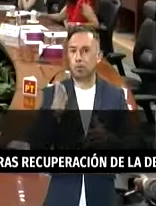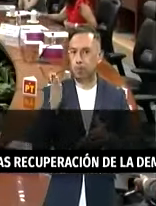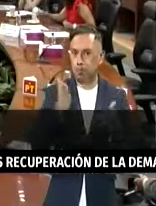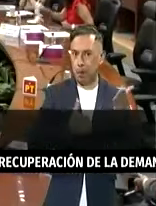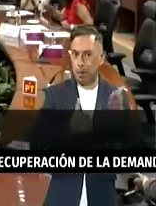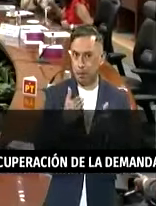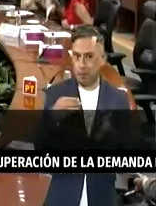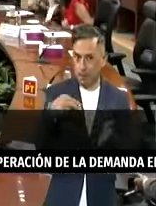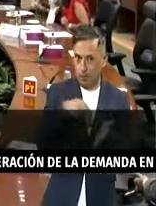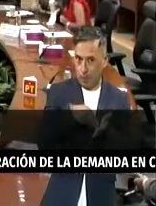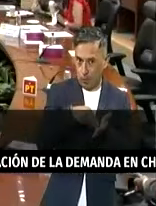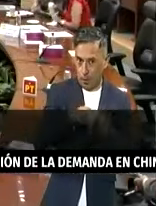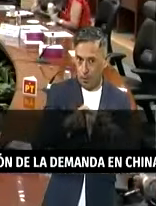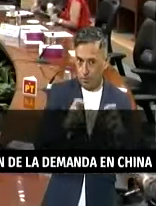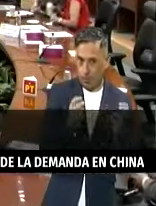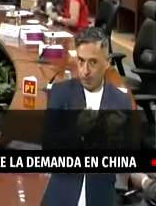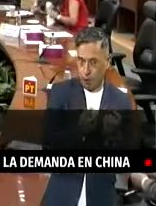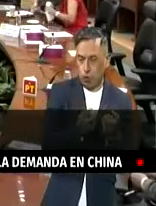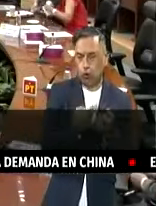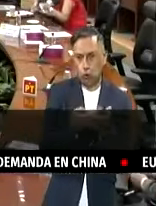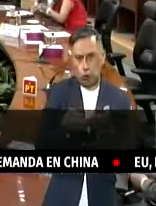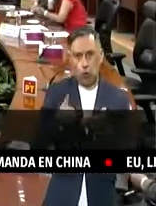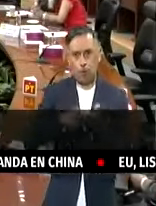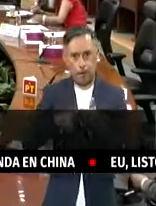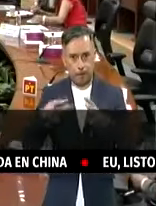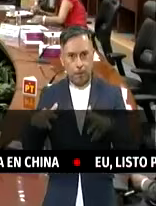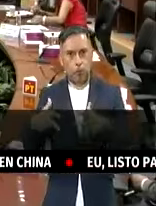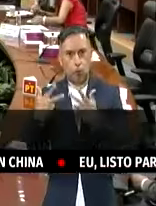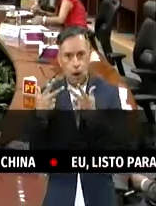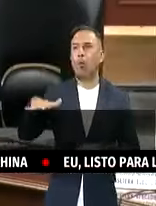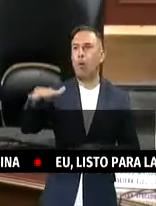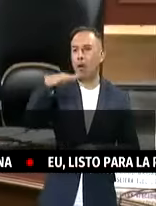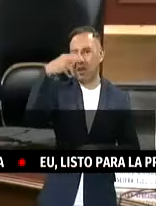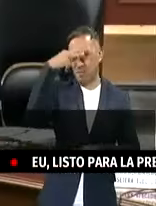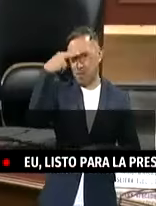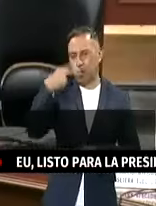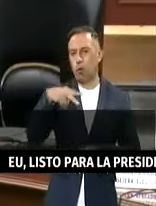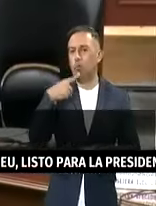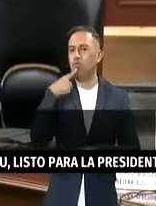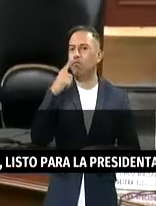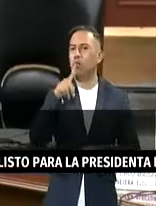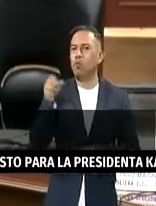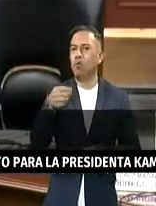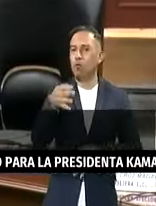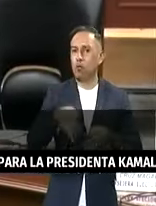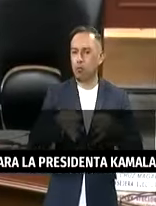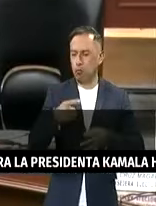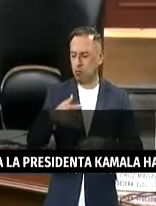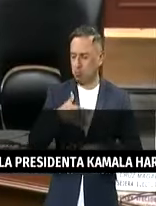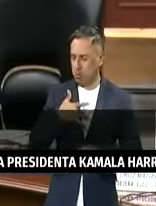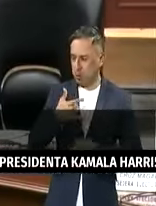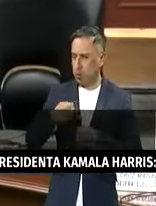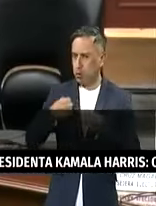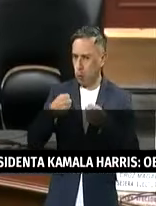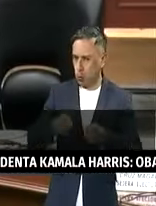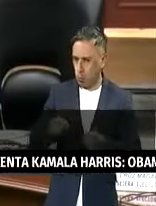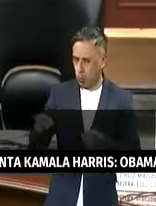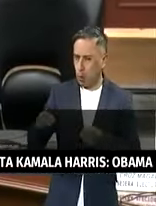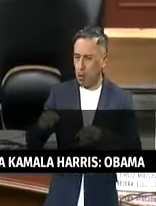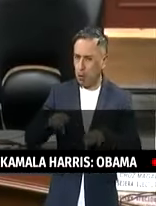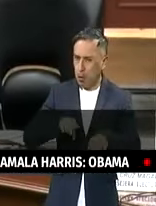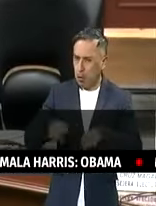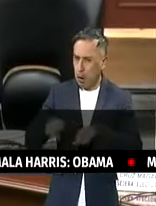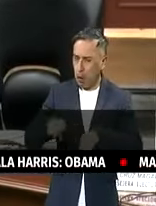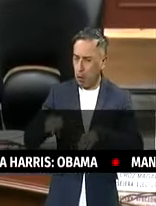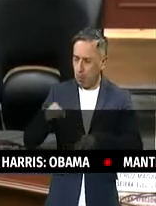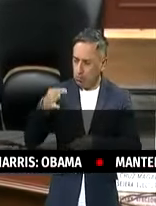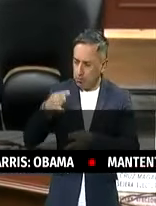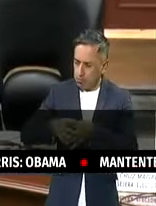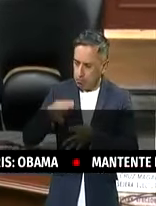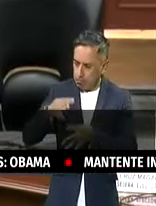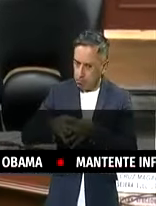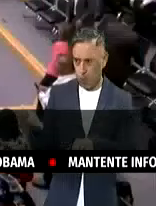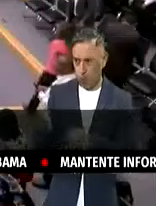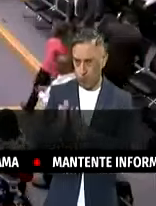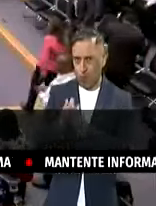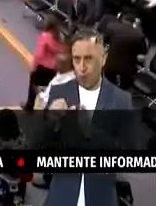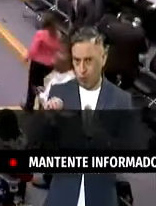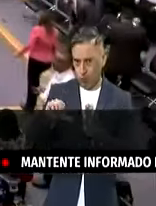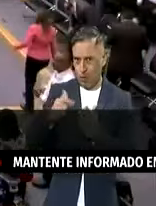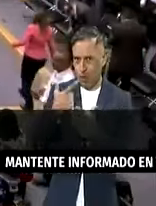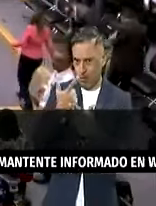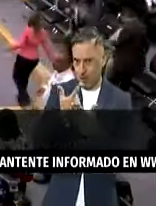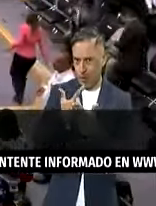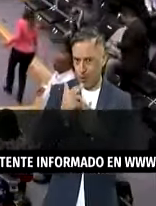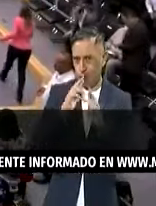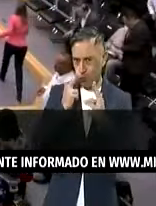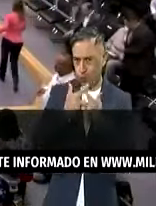ser difícil mover los números que al menos le hemos explicado a la audiencia hace un momento, de que Morena tendría la mayoría. ¿Estoy entendiendo